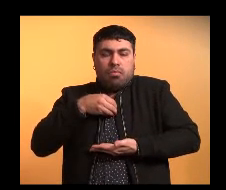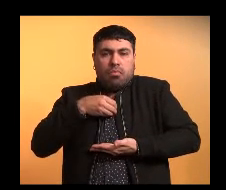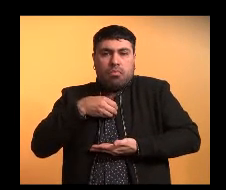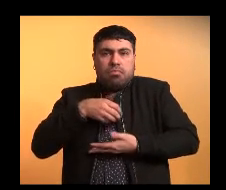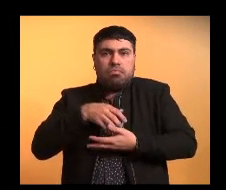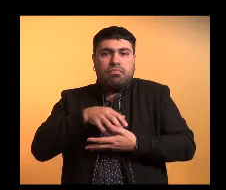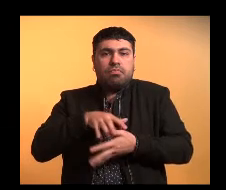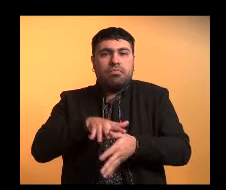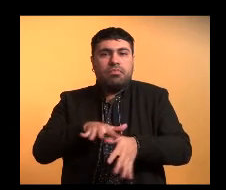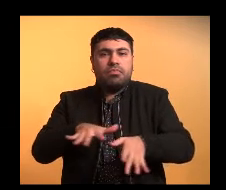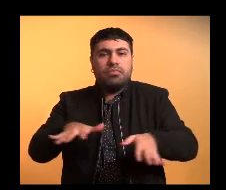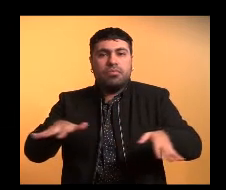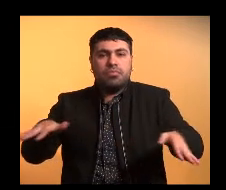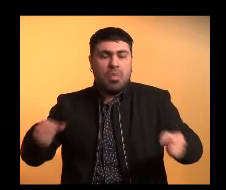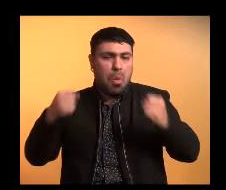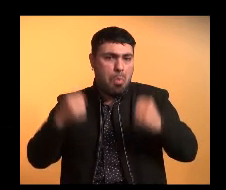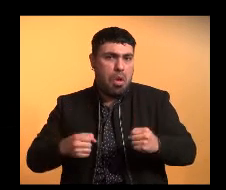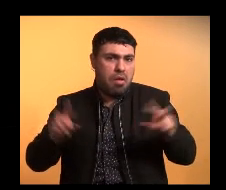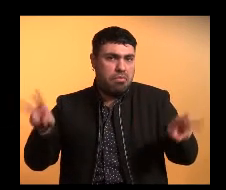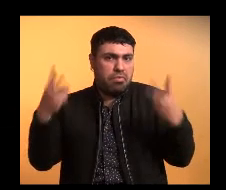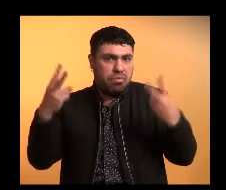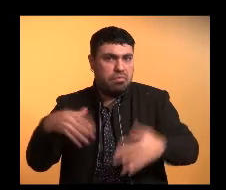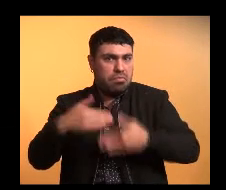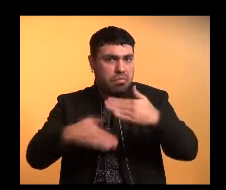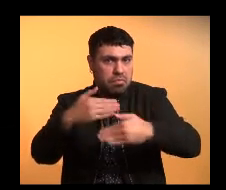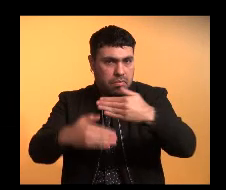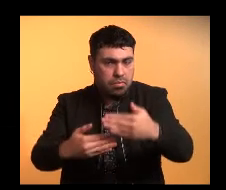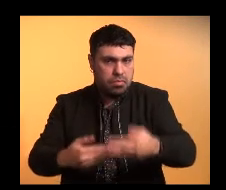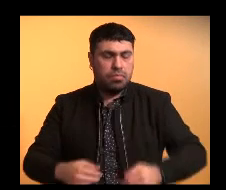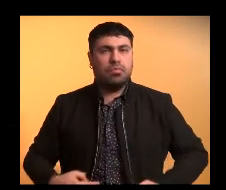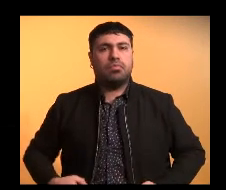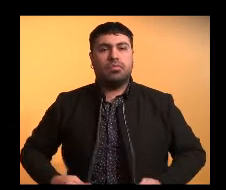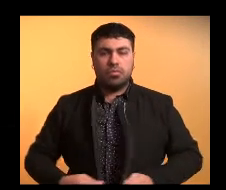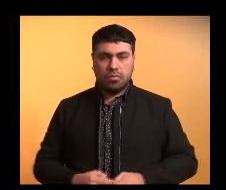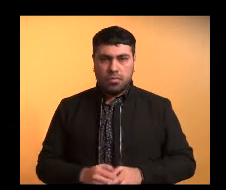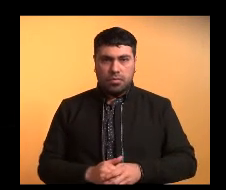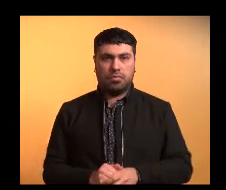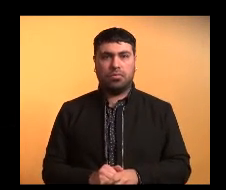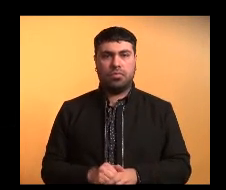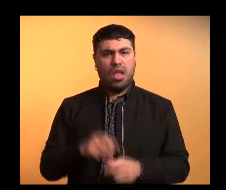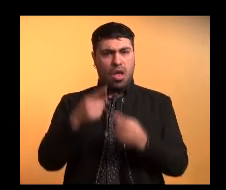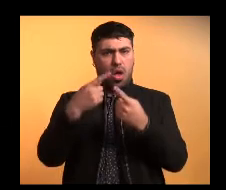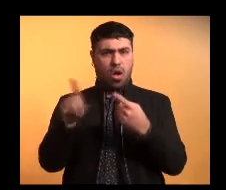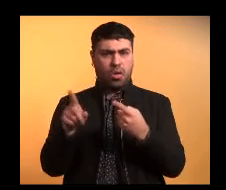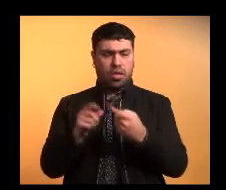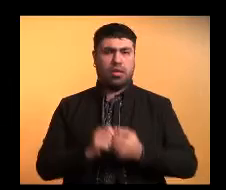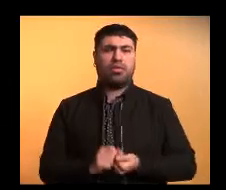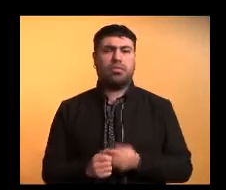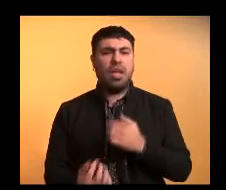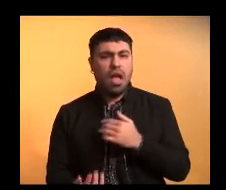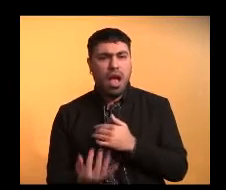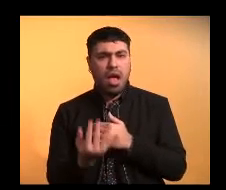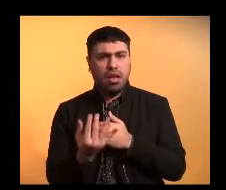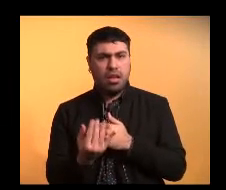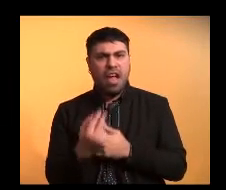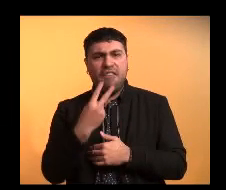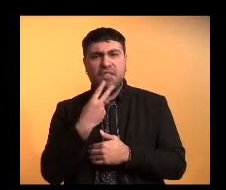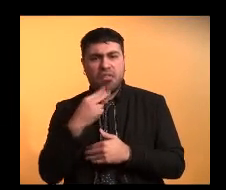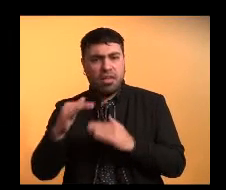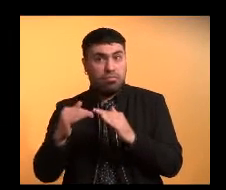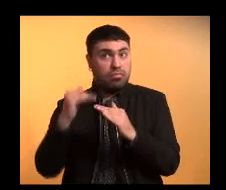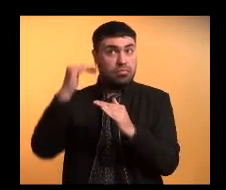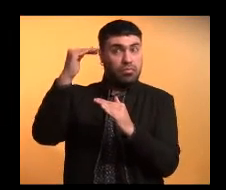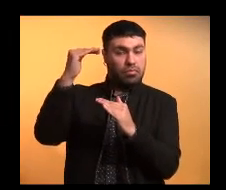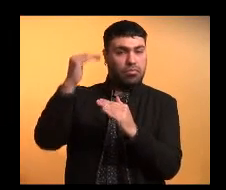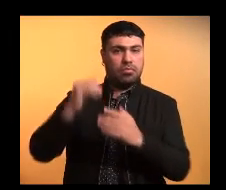ver, son fotografías de los filamentos de Ulotrix. Otra alga también que vive en esta zona alta del intermareal, y en esta zona